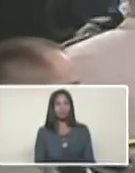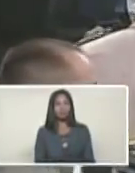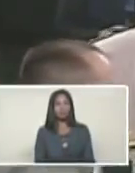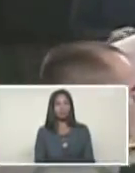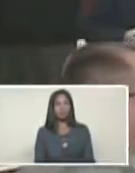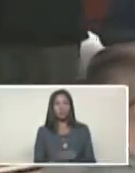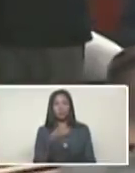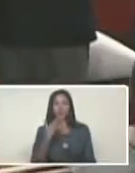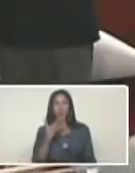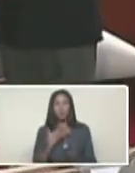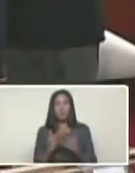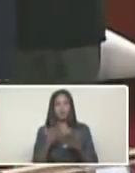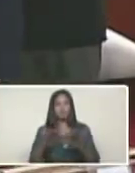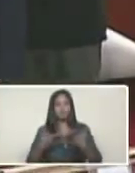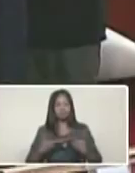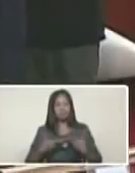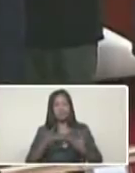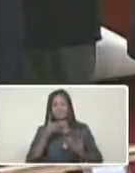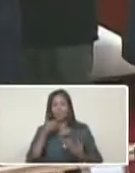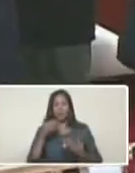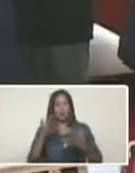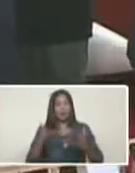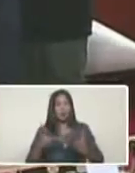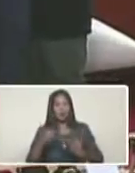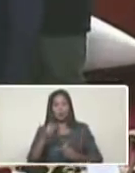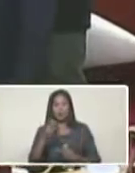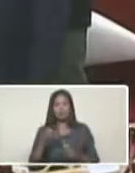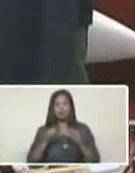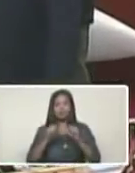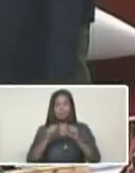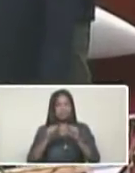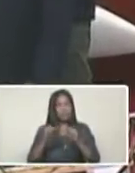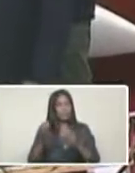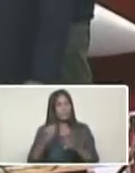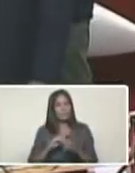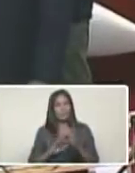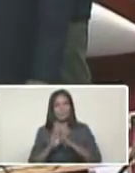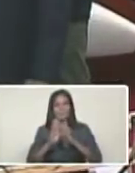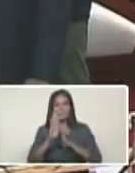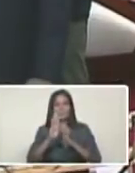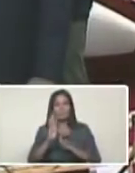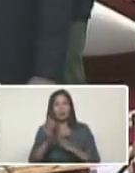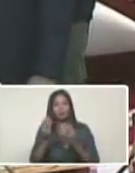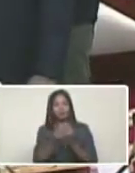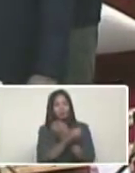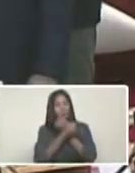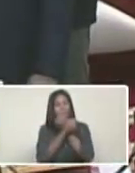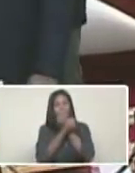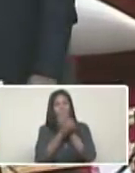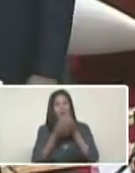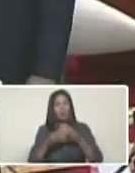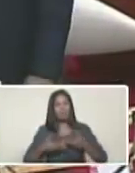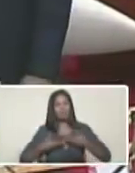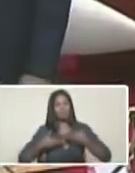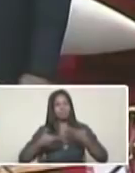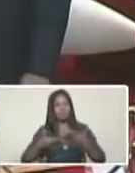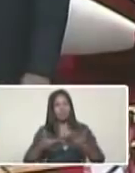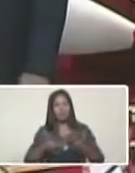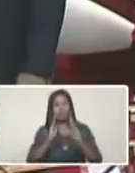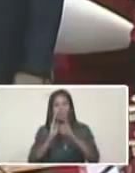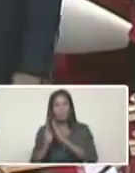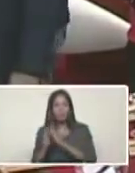Muchas gracias por este regalo, pero el mejor regalo es que ustedes continúen con mucho amor, entrega,